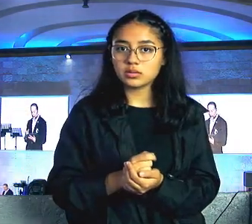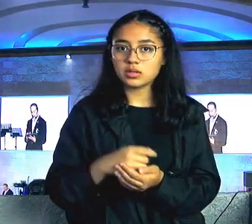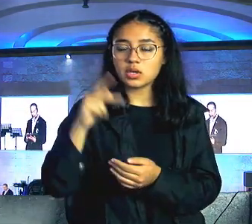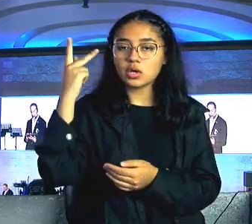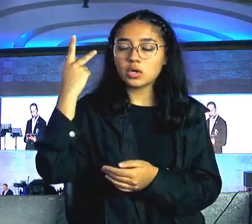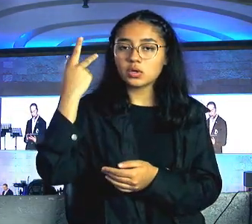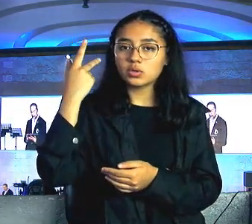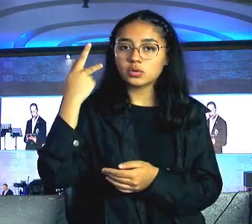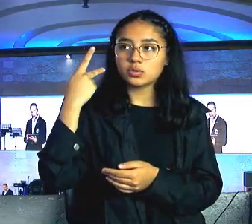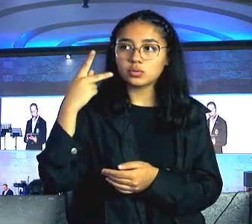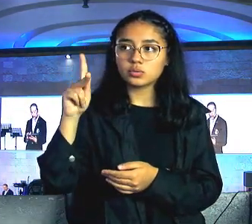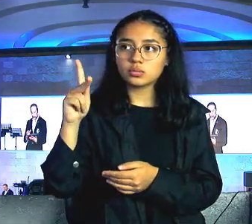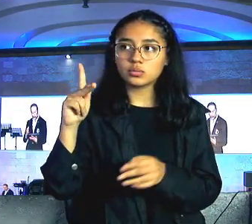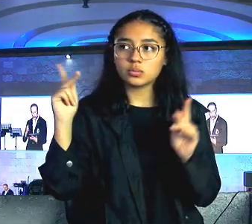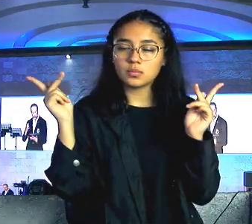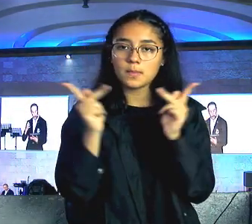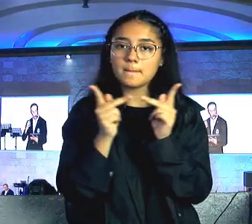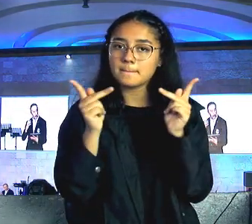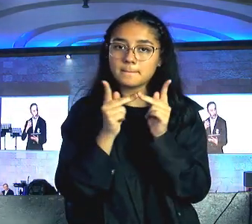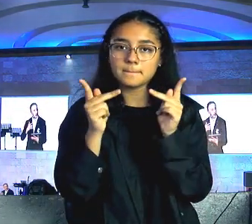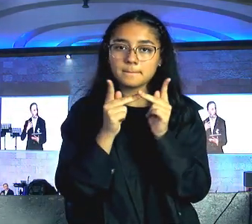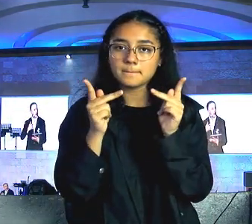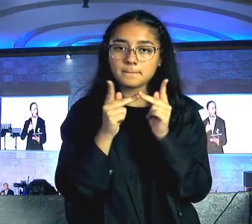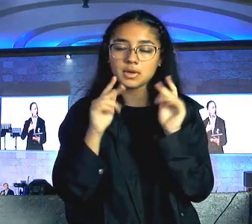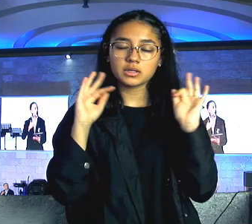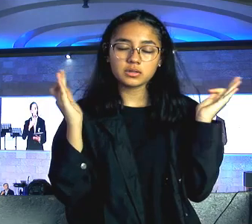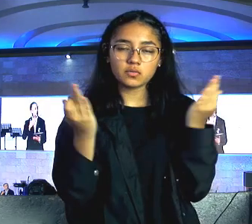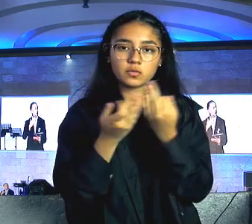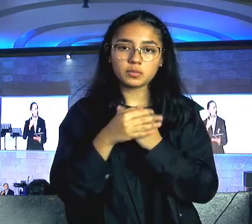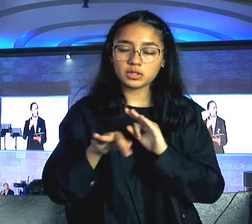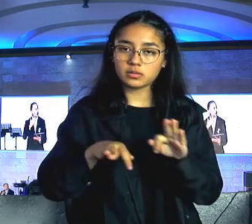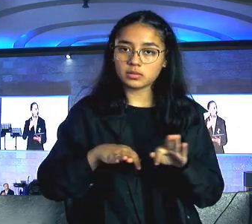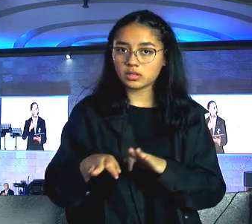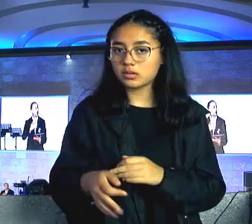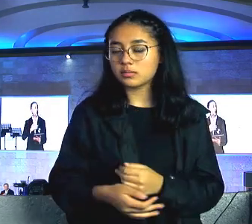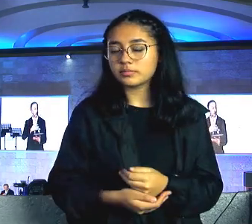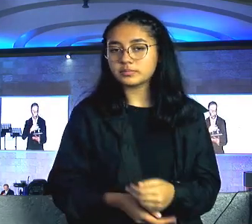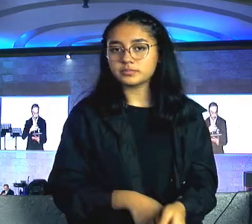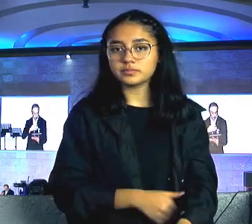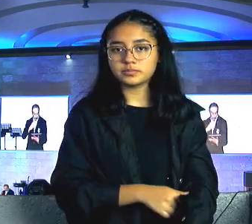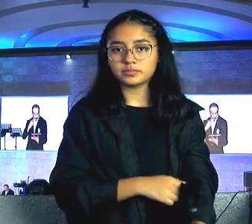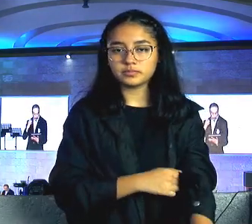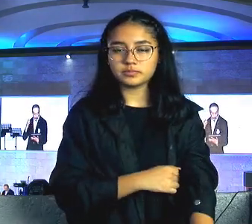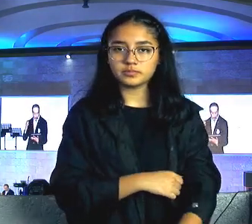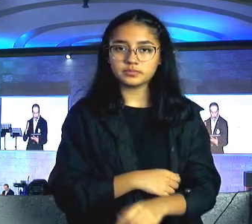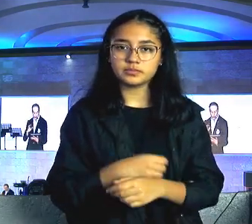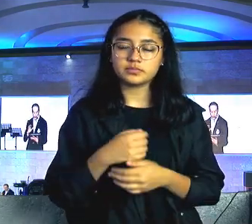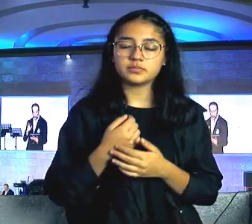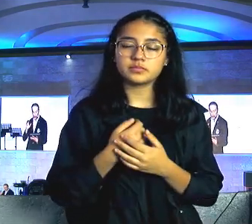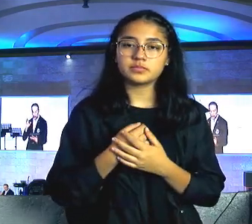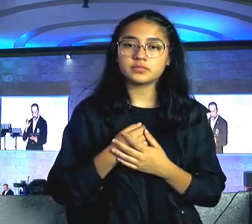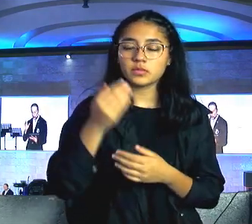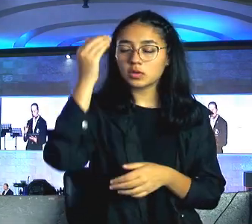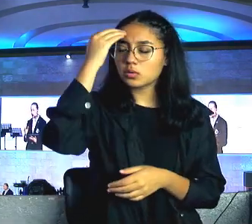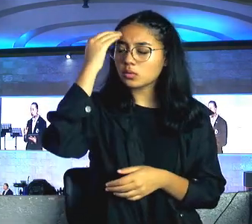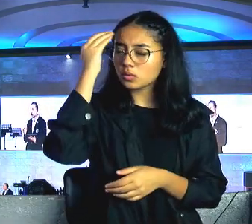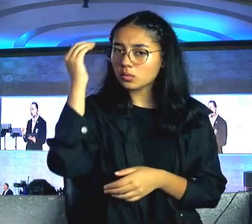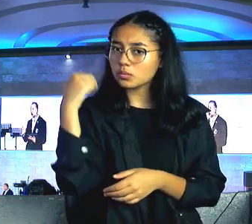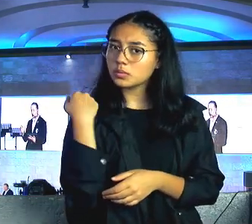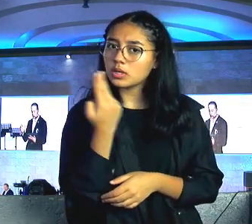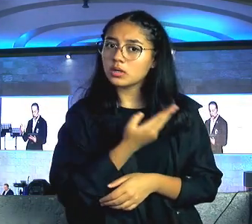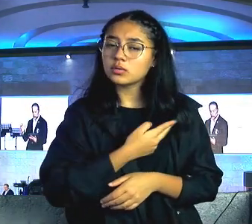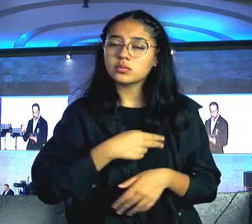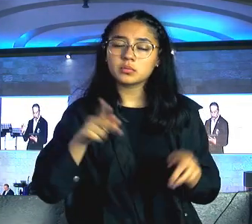omnieficiencia, es decir, porque Él tiene un pleno conocimiento de nosotros de una manera perfecta, de todos nuestros